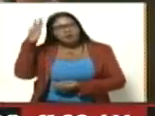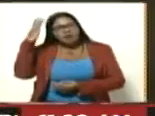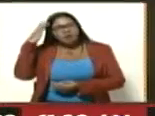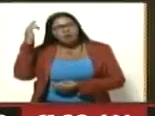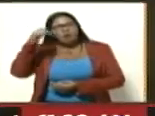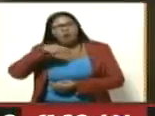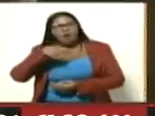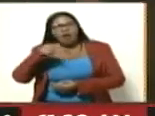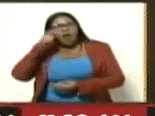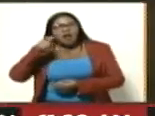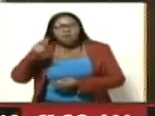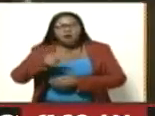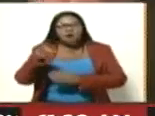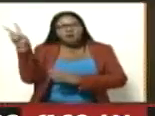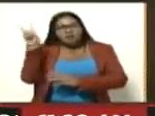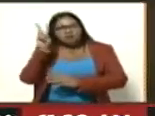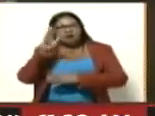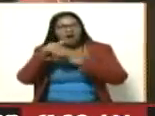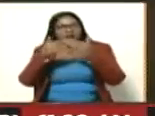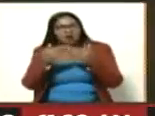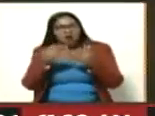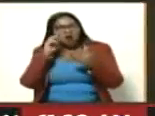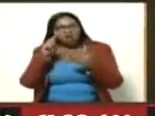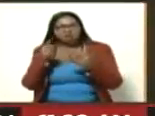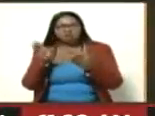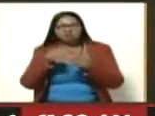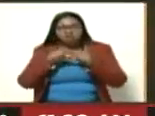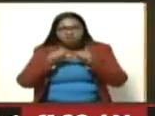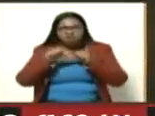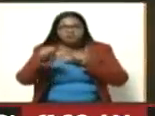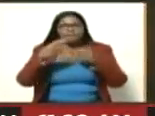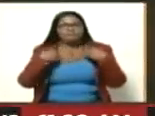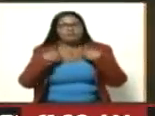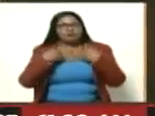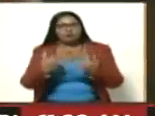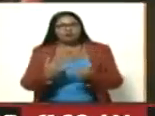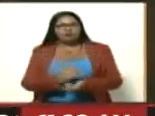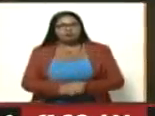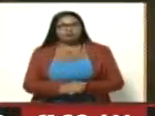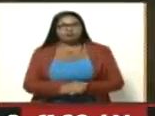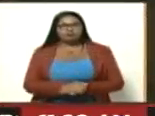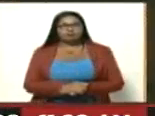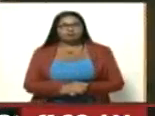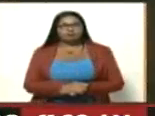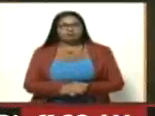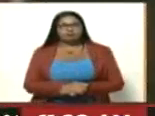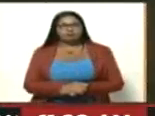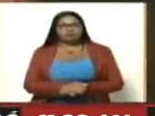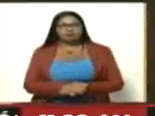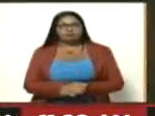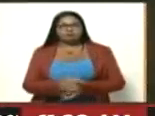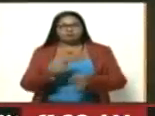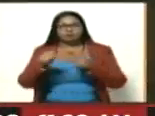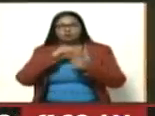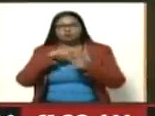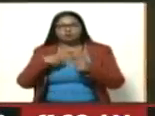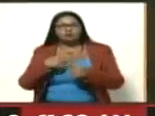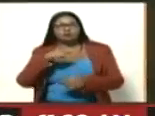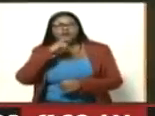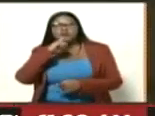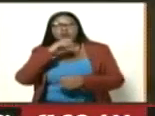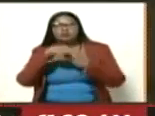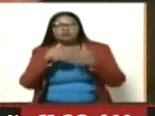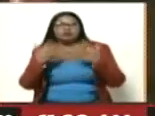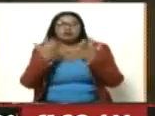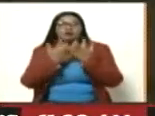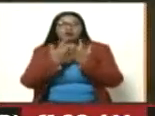el pueblo de Venezuela no solo la supo mantener viva, sino que en momentos tan difíciles como la guerra